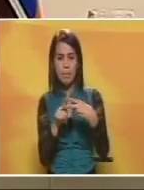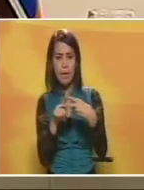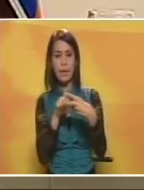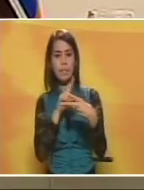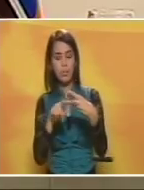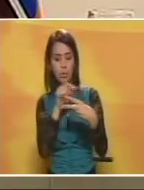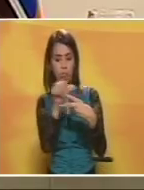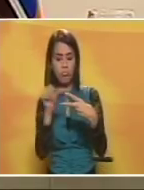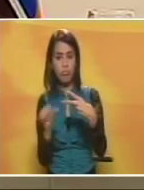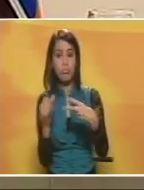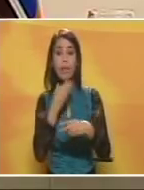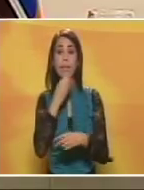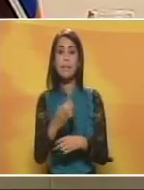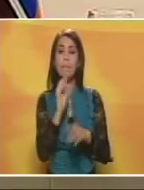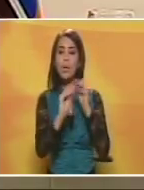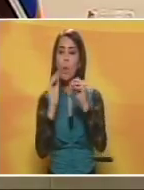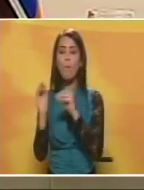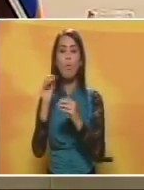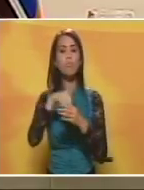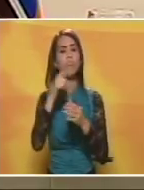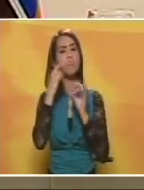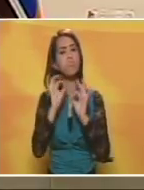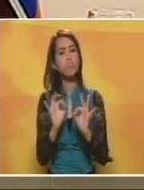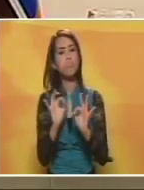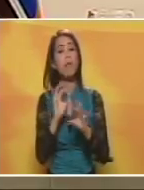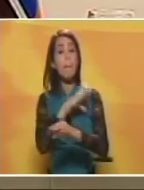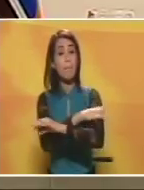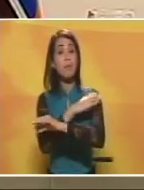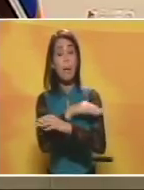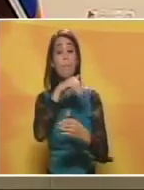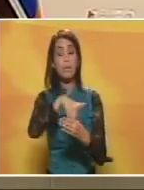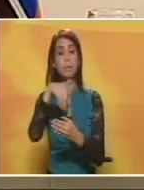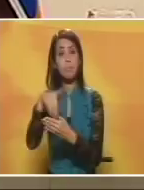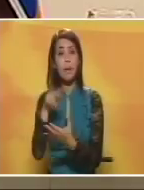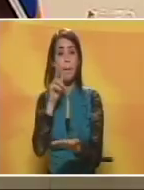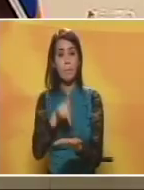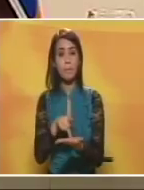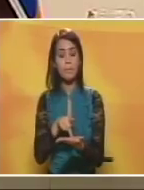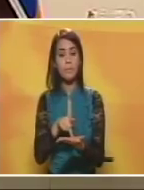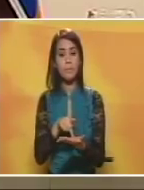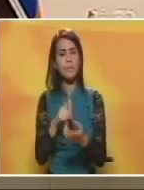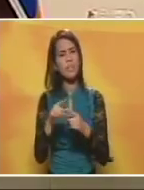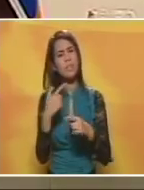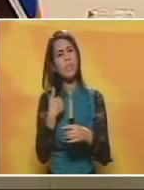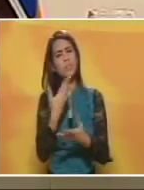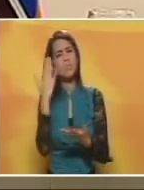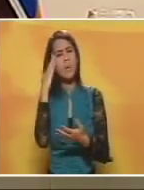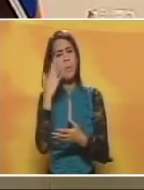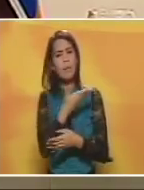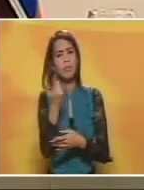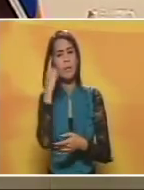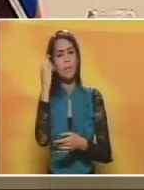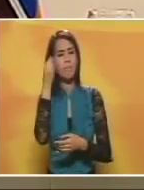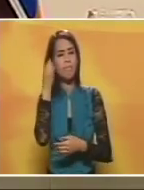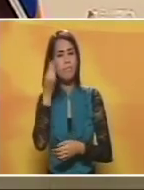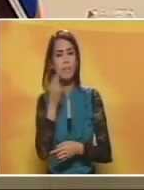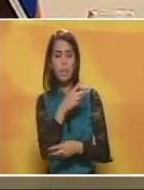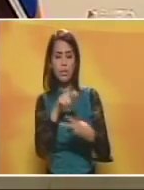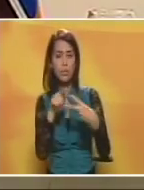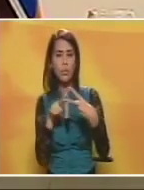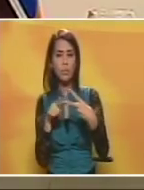diciembre y convocan a unas primarias, la MUD participaría en estas elecciones presidenciales. Quisiera saber la postura de ustedes en estos dos aspectos.